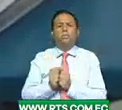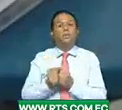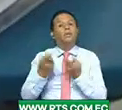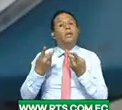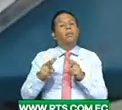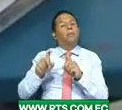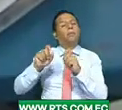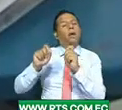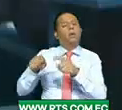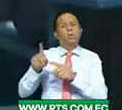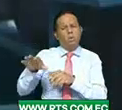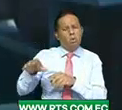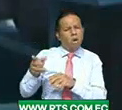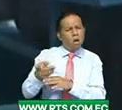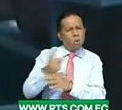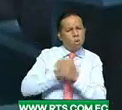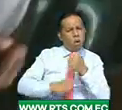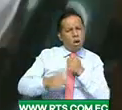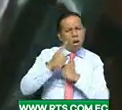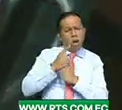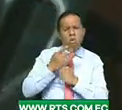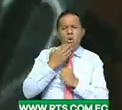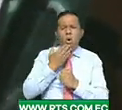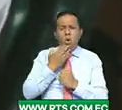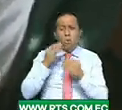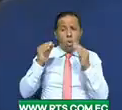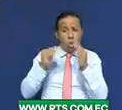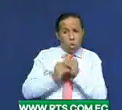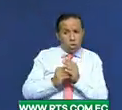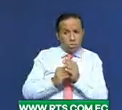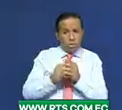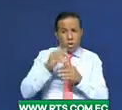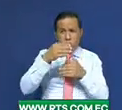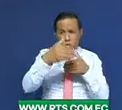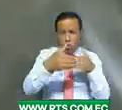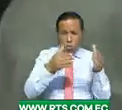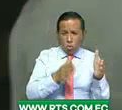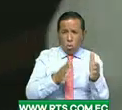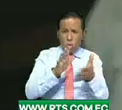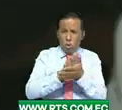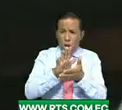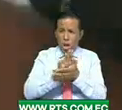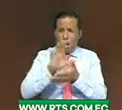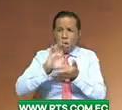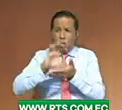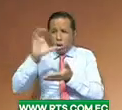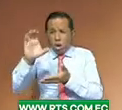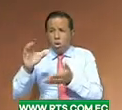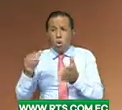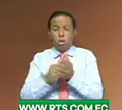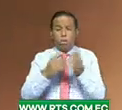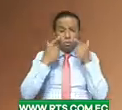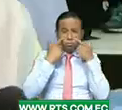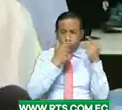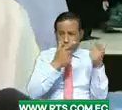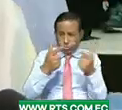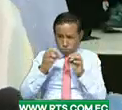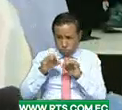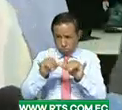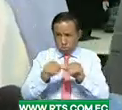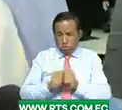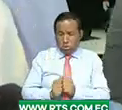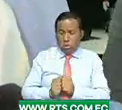si, como en años anteriores, se retomarían los controles dentro de las aulas y otras áreas de los planteles. No se tiene previsto